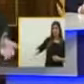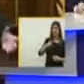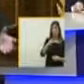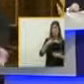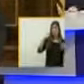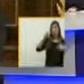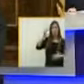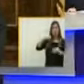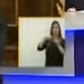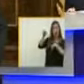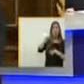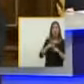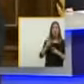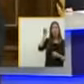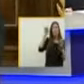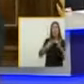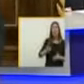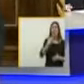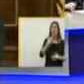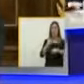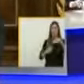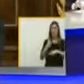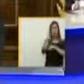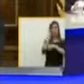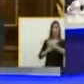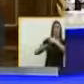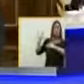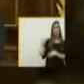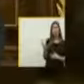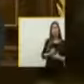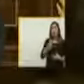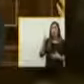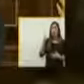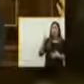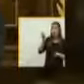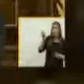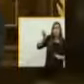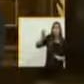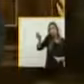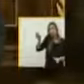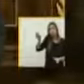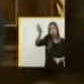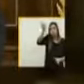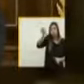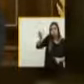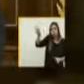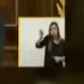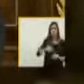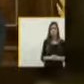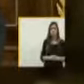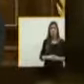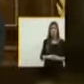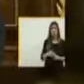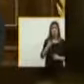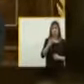Hablaba, efectivamente, Pilar García Negro de lo que hoy ha dicho Jiménez Villarejo, e queremos apuntarlo tamén, junto con outras dous noticias de la tarde relacionadas con el pleno